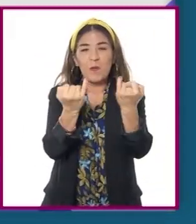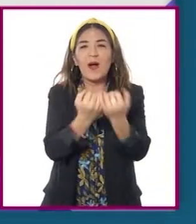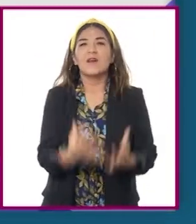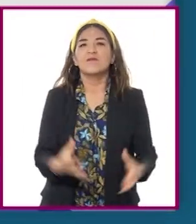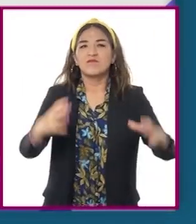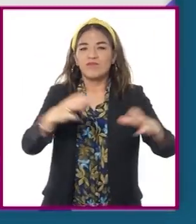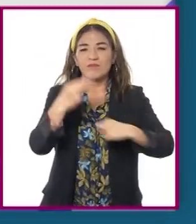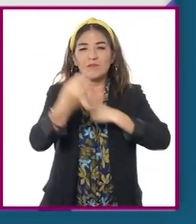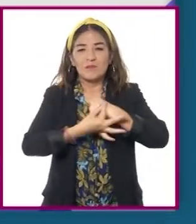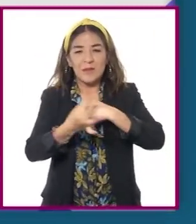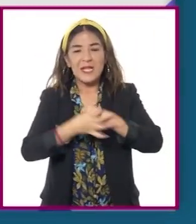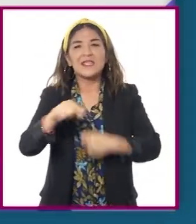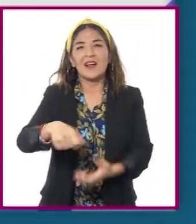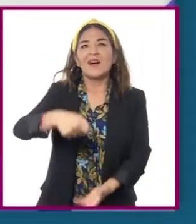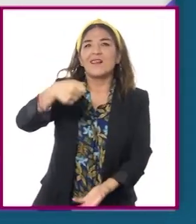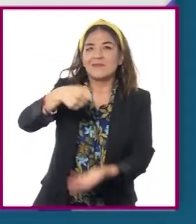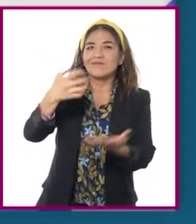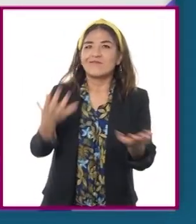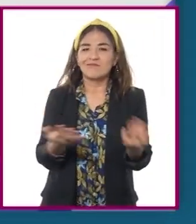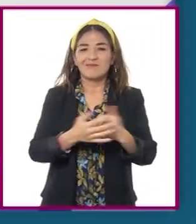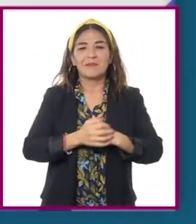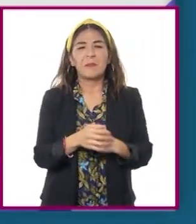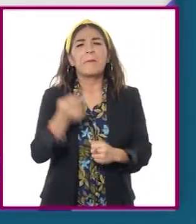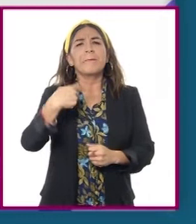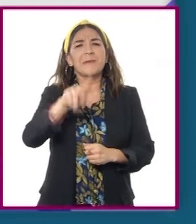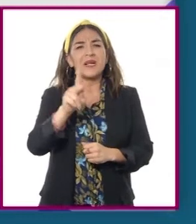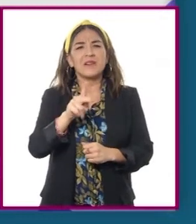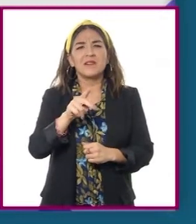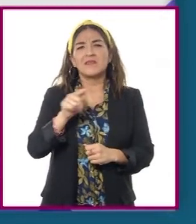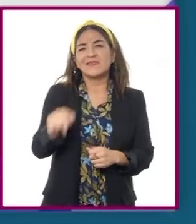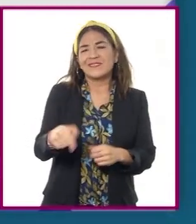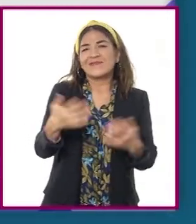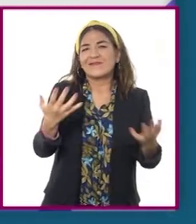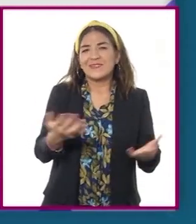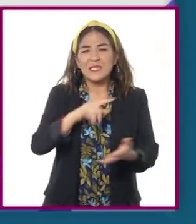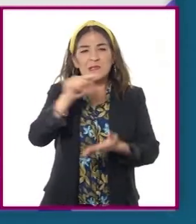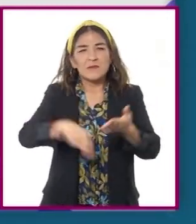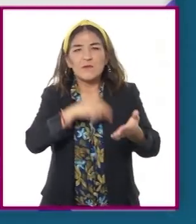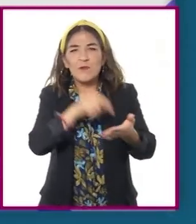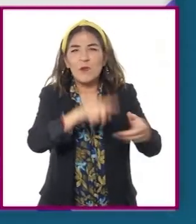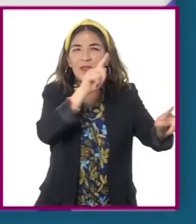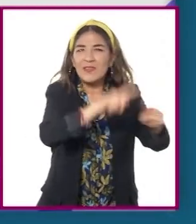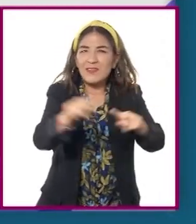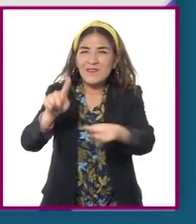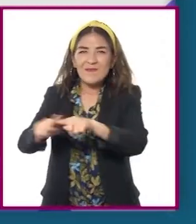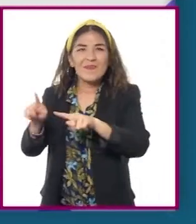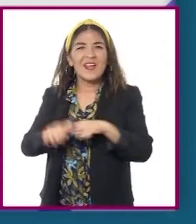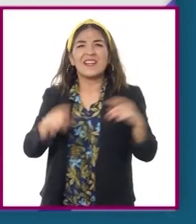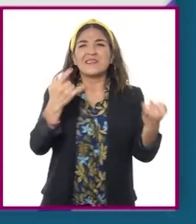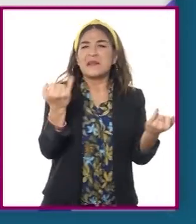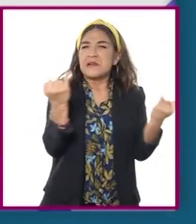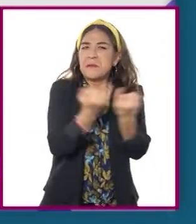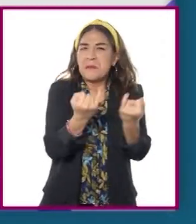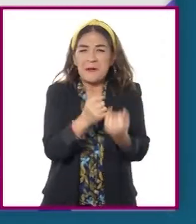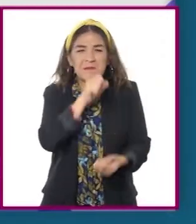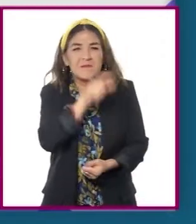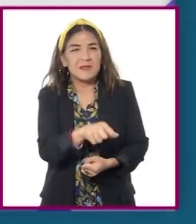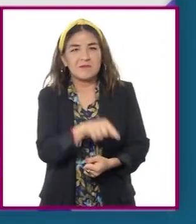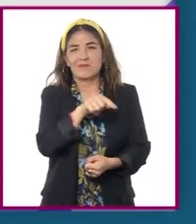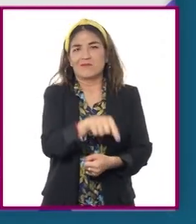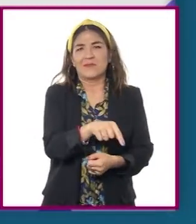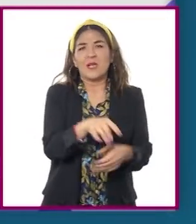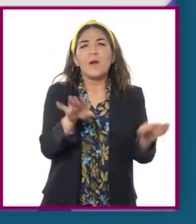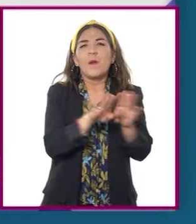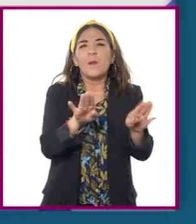hecha de una cubeta de metal. Pero son lugares tan diferentes y distantes. Eso no es